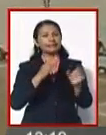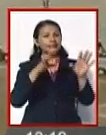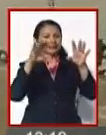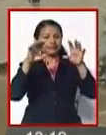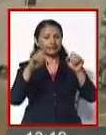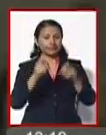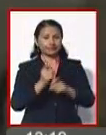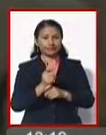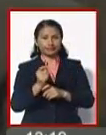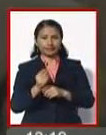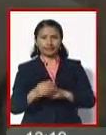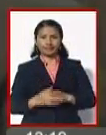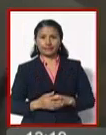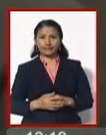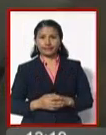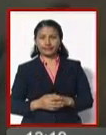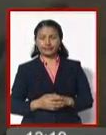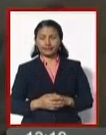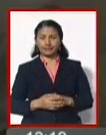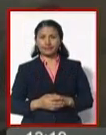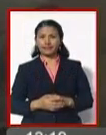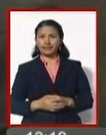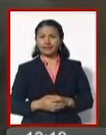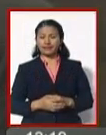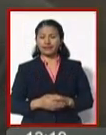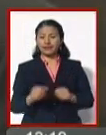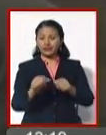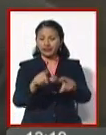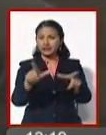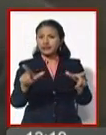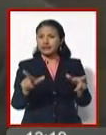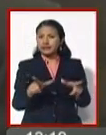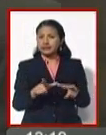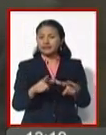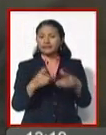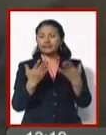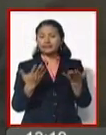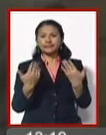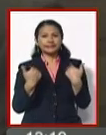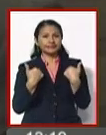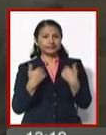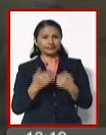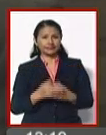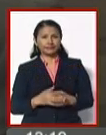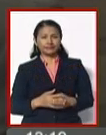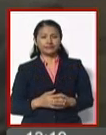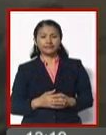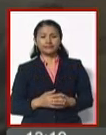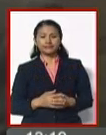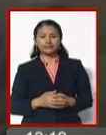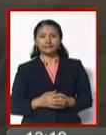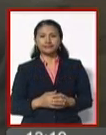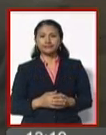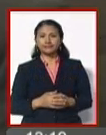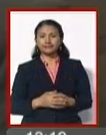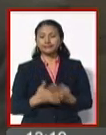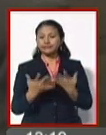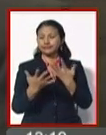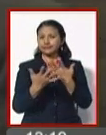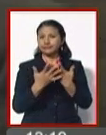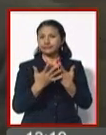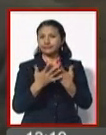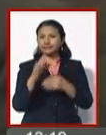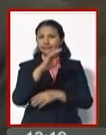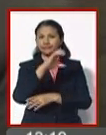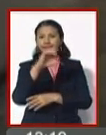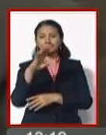sistemas tecnológicos. Hemos visto que los predios que actualmente cumplen las tareas de recintos